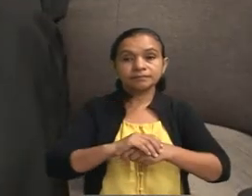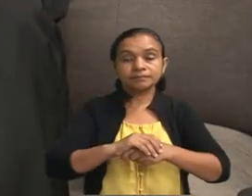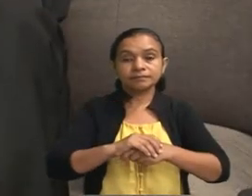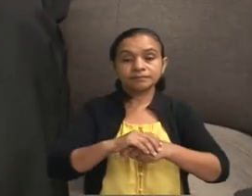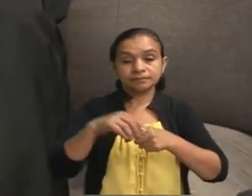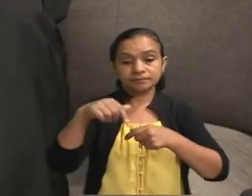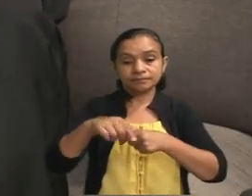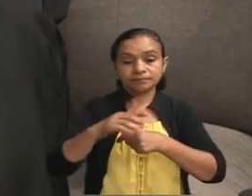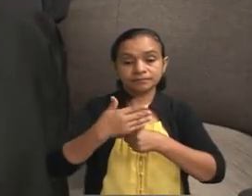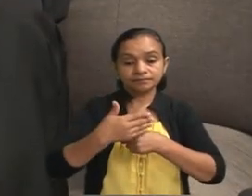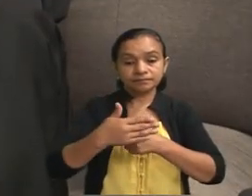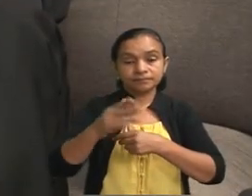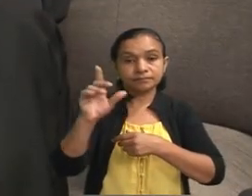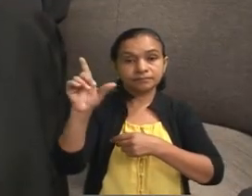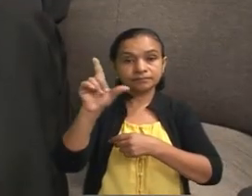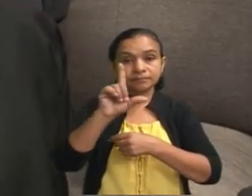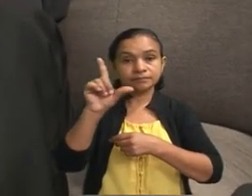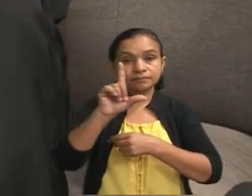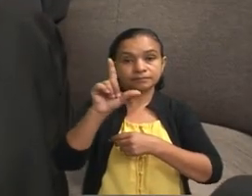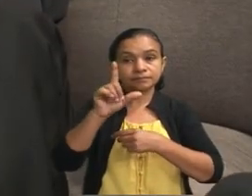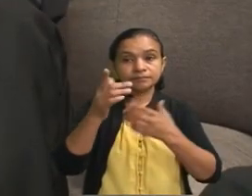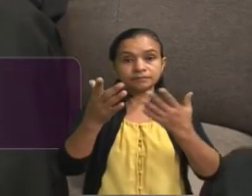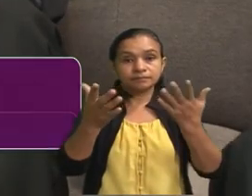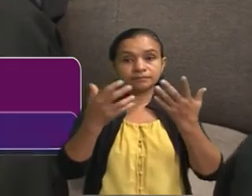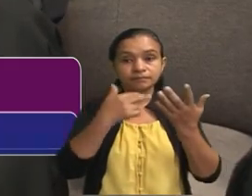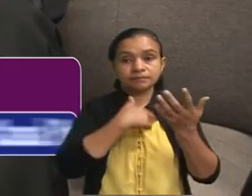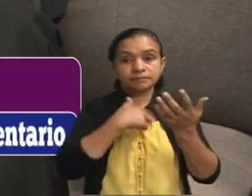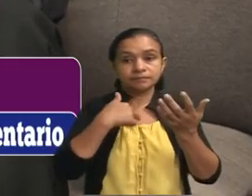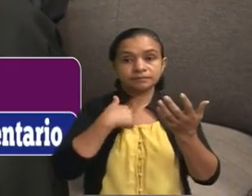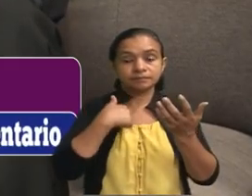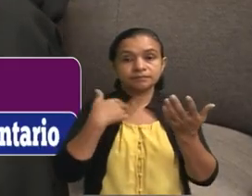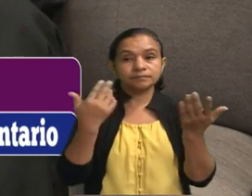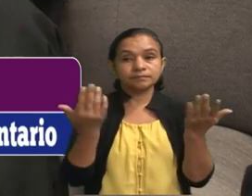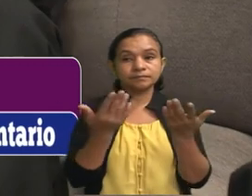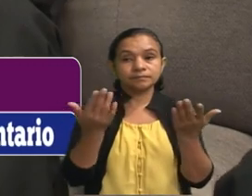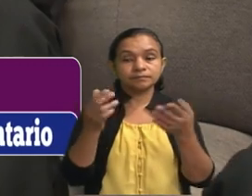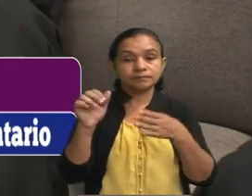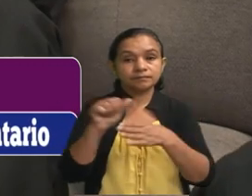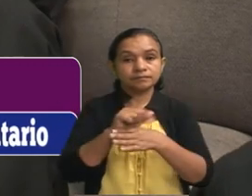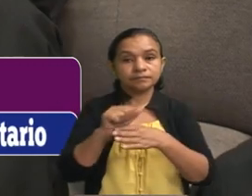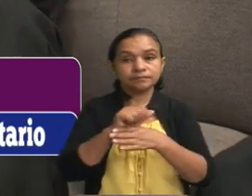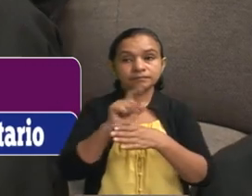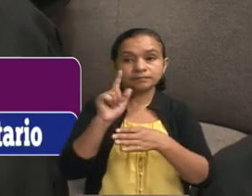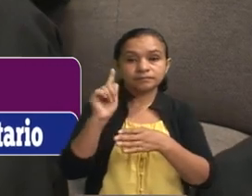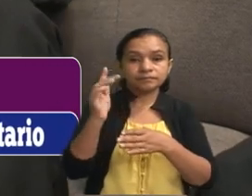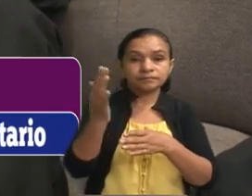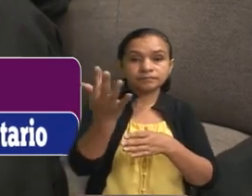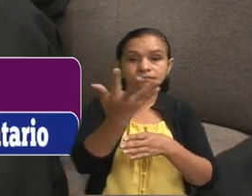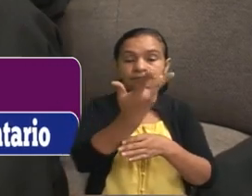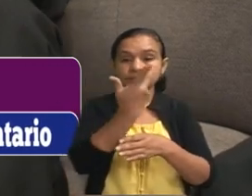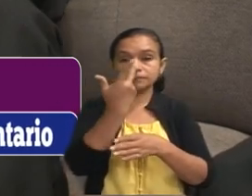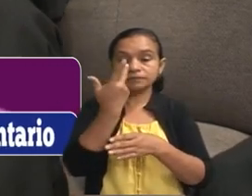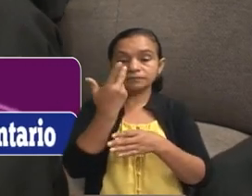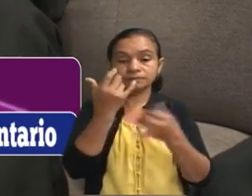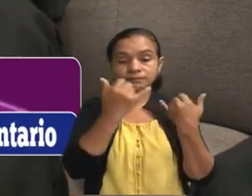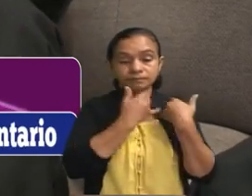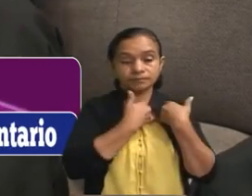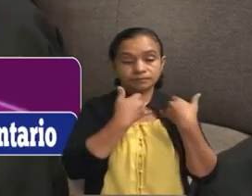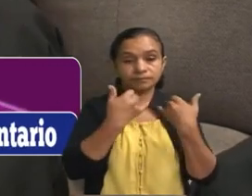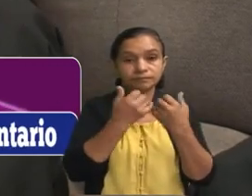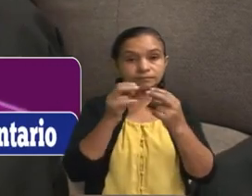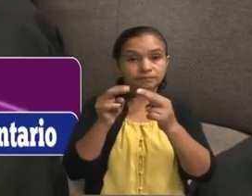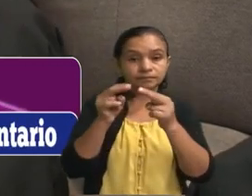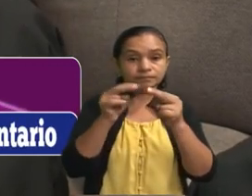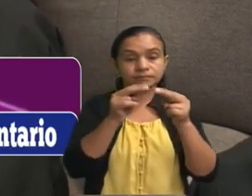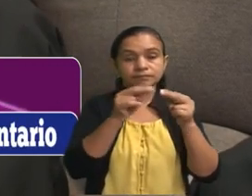Este lunes de lo que se trata es entonces también preparar a todo nuestro tendido institucional